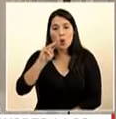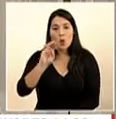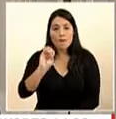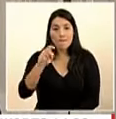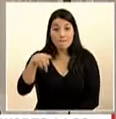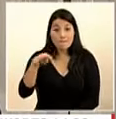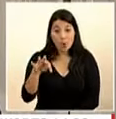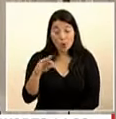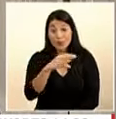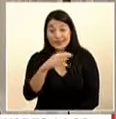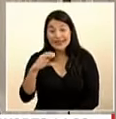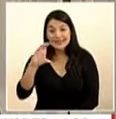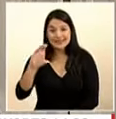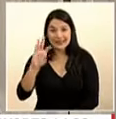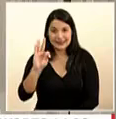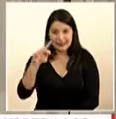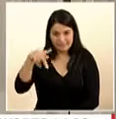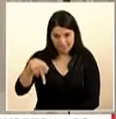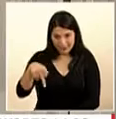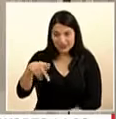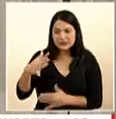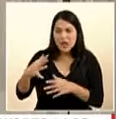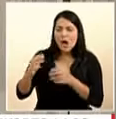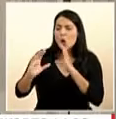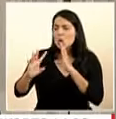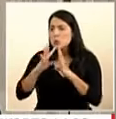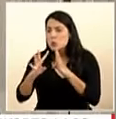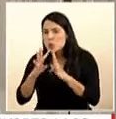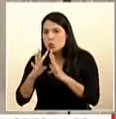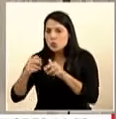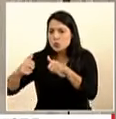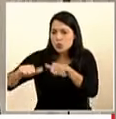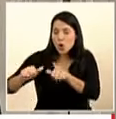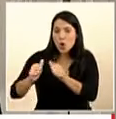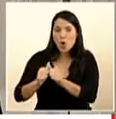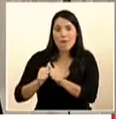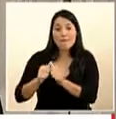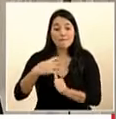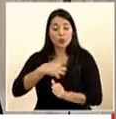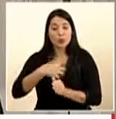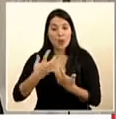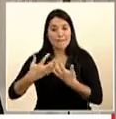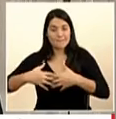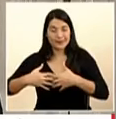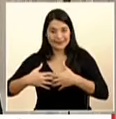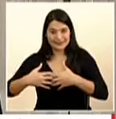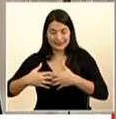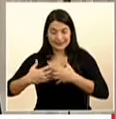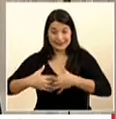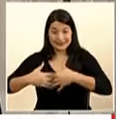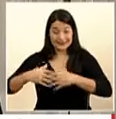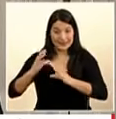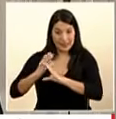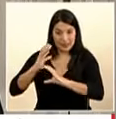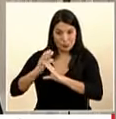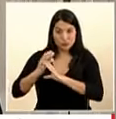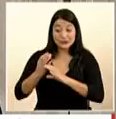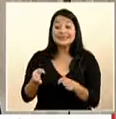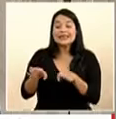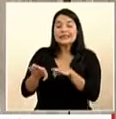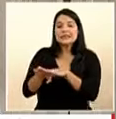sector de los transportistas se hizo en un proceso de diálogo de conversación se cierra en los establecimientos